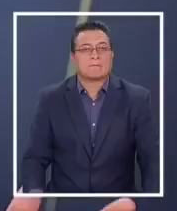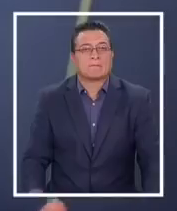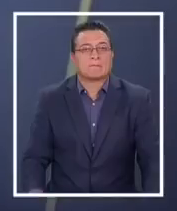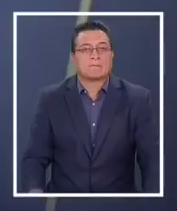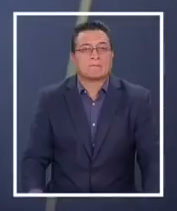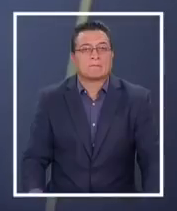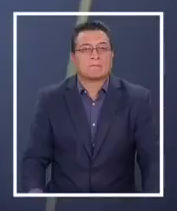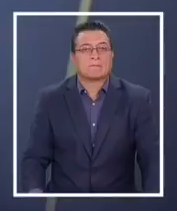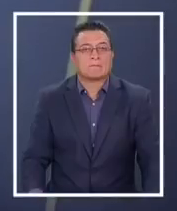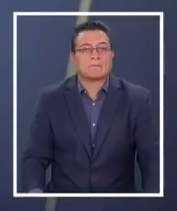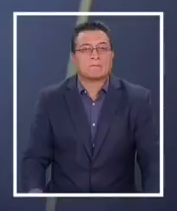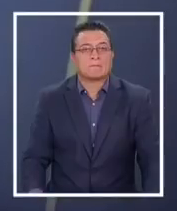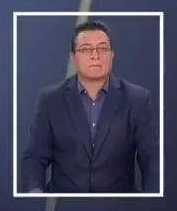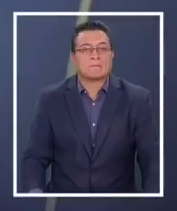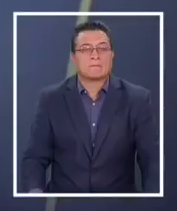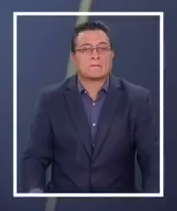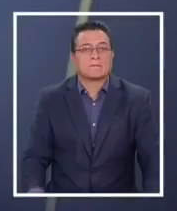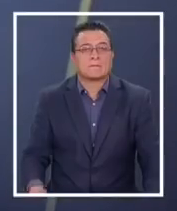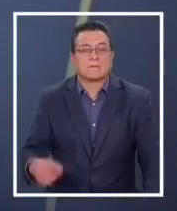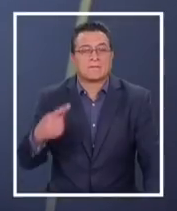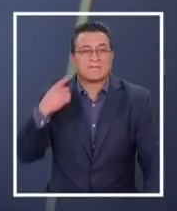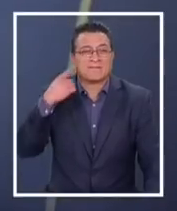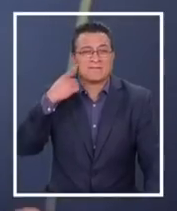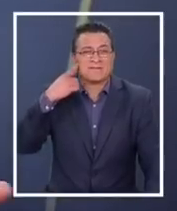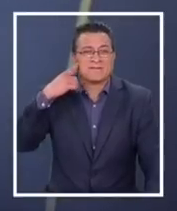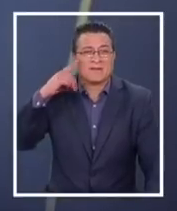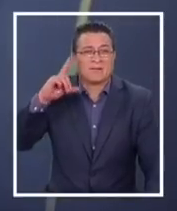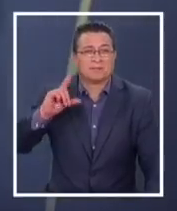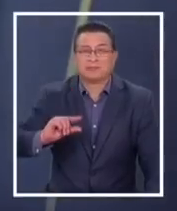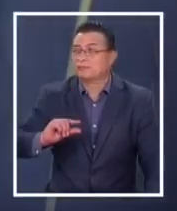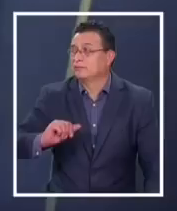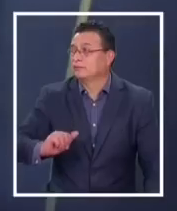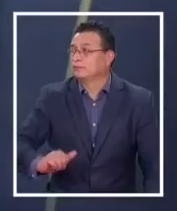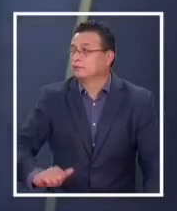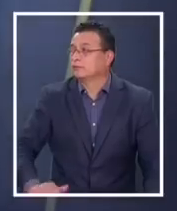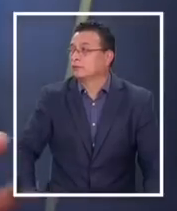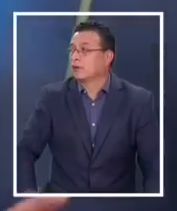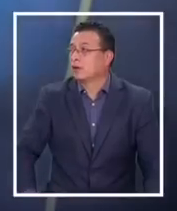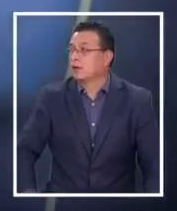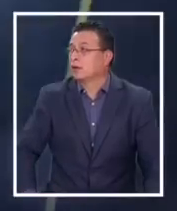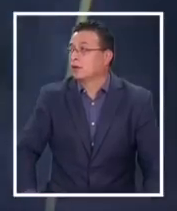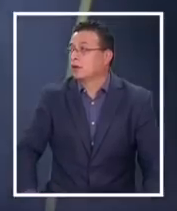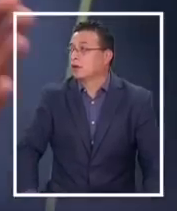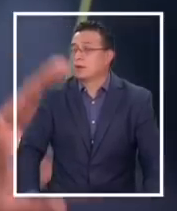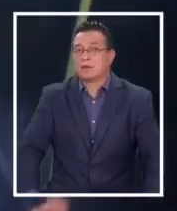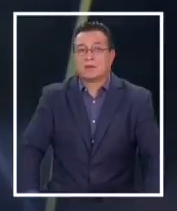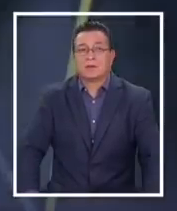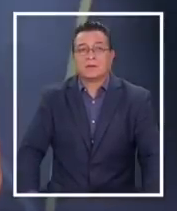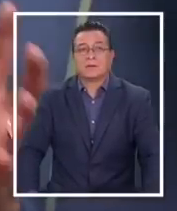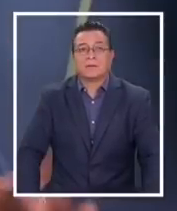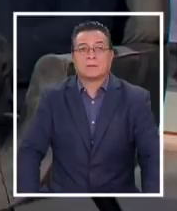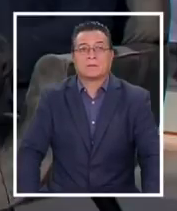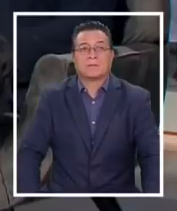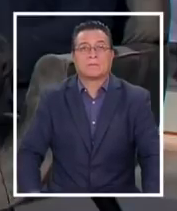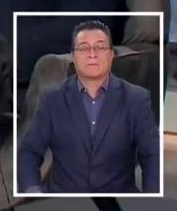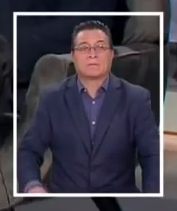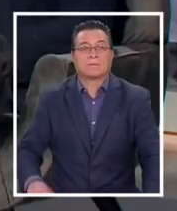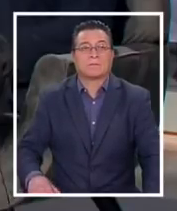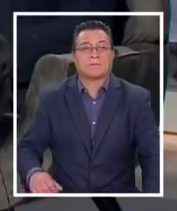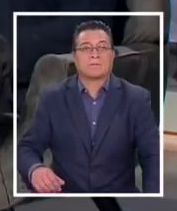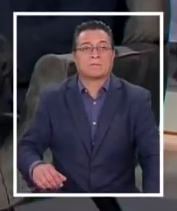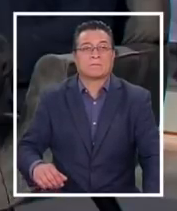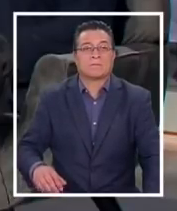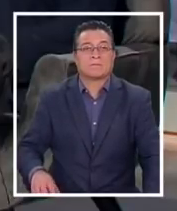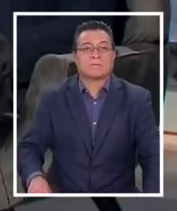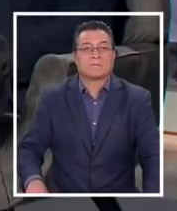algunos momentos de la semana, creo que no está el espíritu, o sea, no sé hasta dónde va a durar, ¿verdad?, este espíritu de orden, de unidad, de